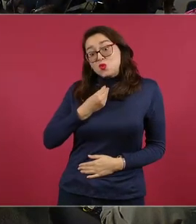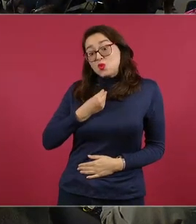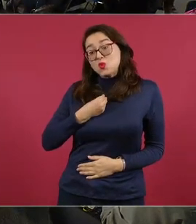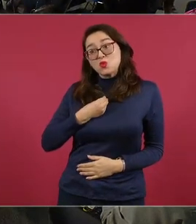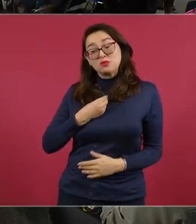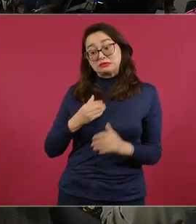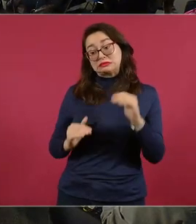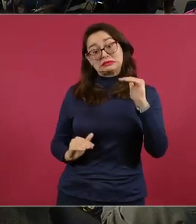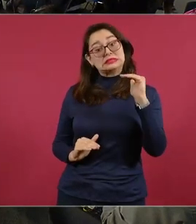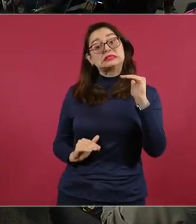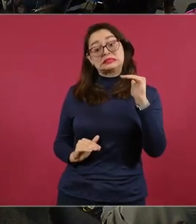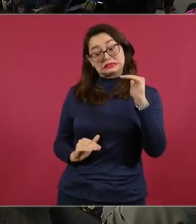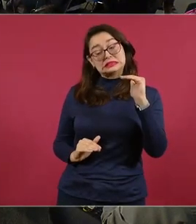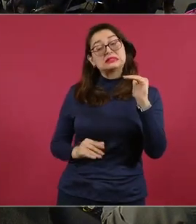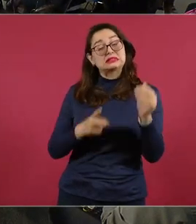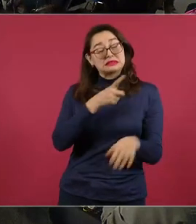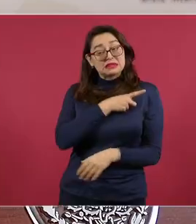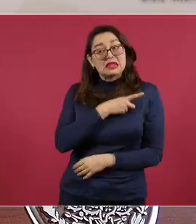de que si